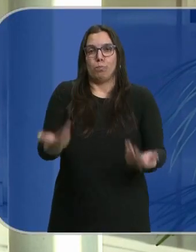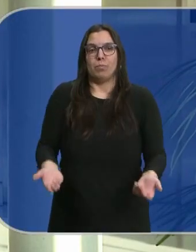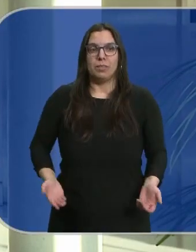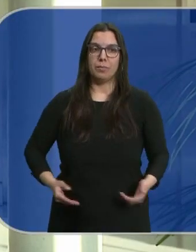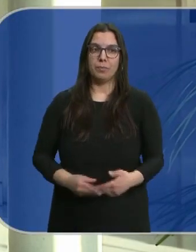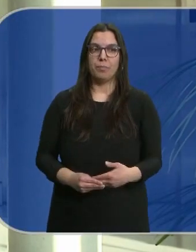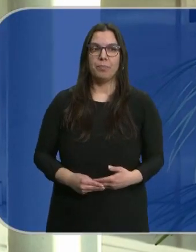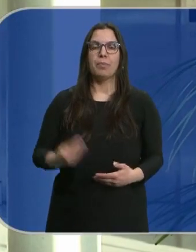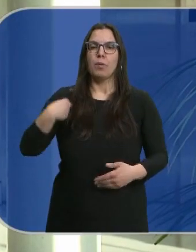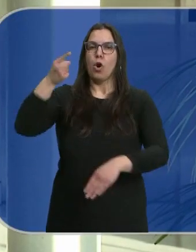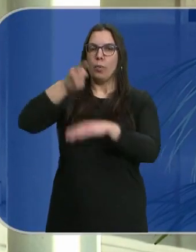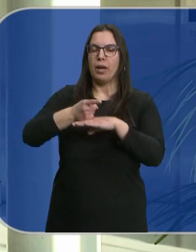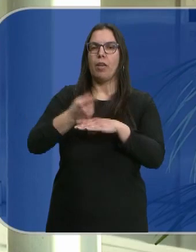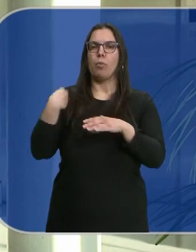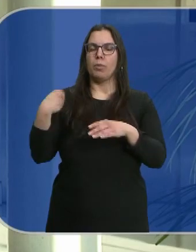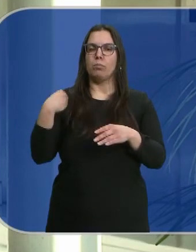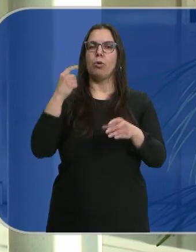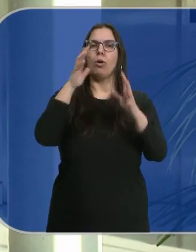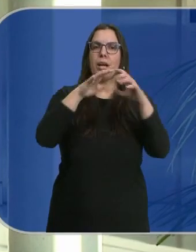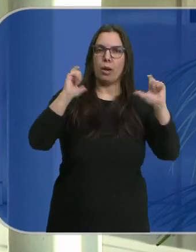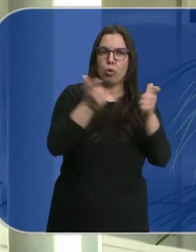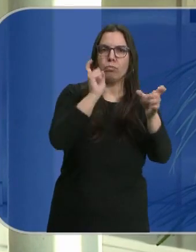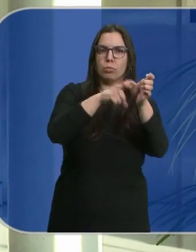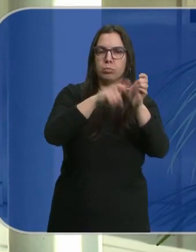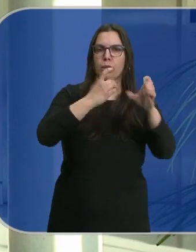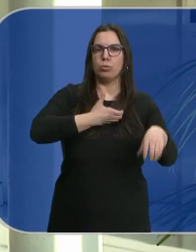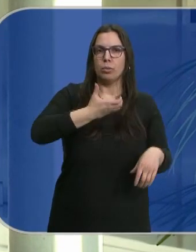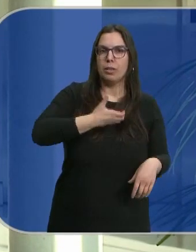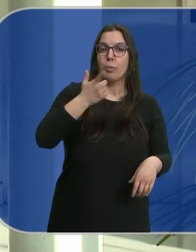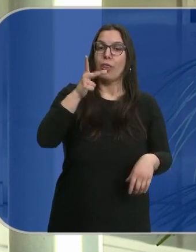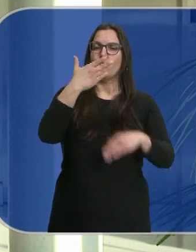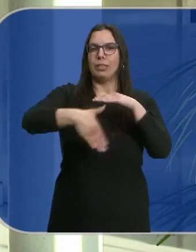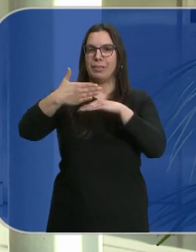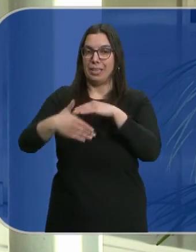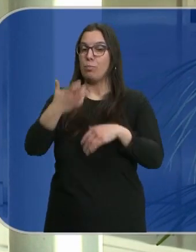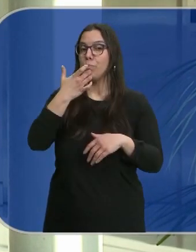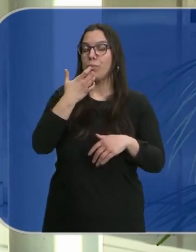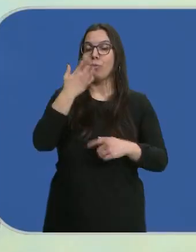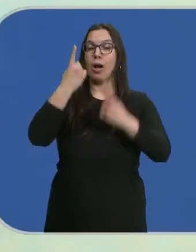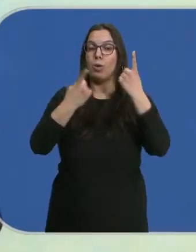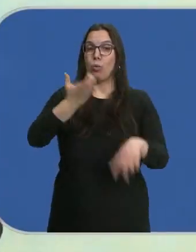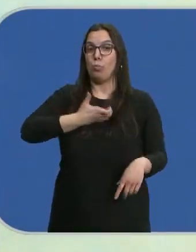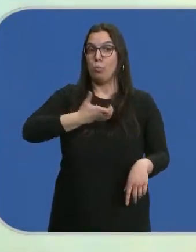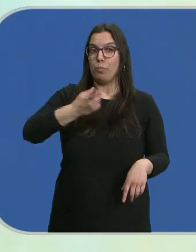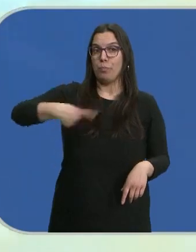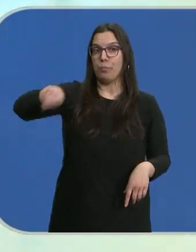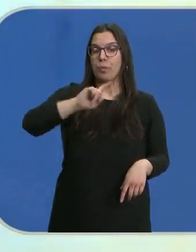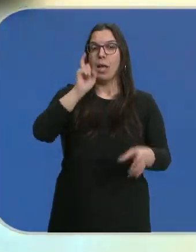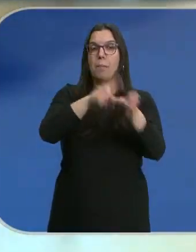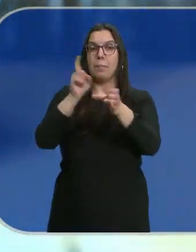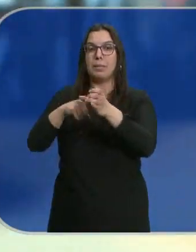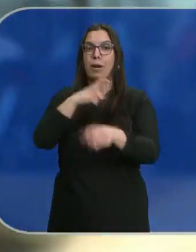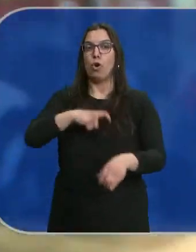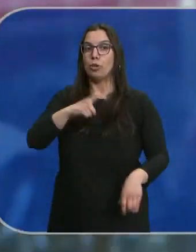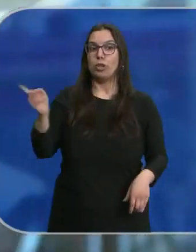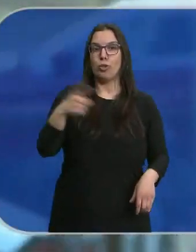las obligaciones de ir a los plenos, de participar en la vida local, pero los derechos están más limitados. Por ejemplo, en algunos municipios no pueden participar en todas